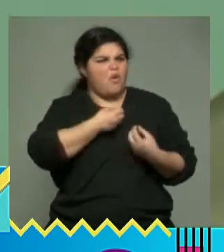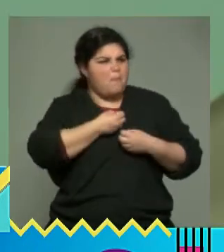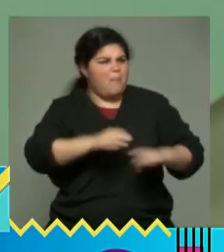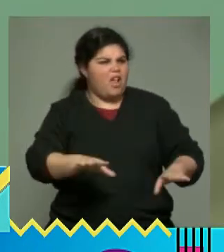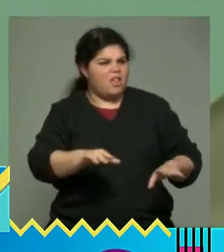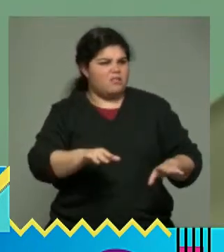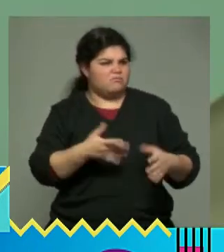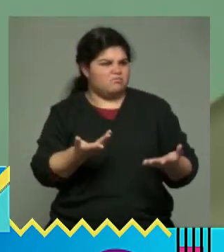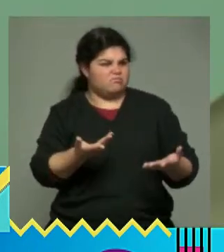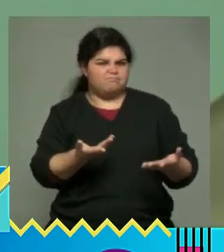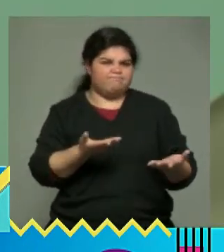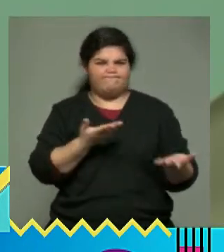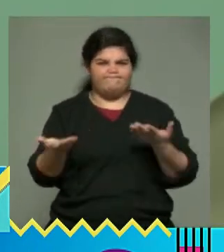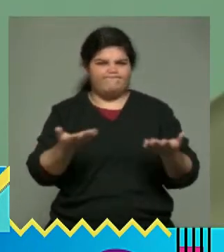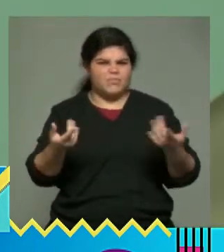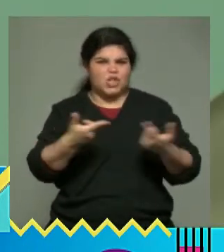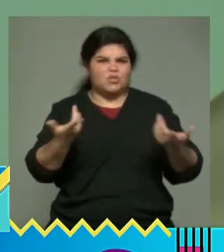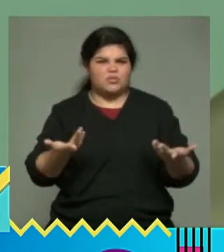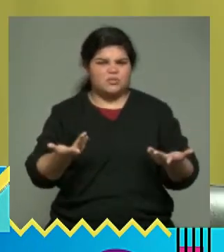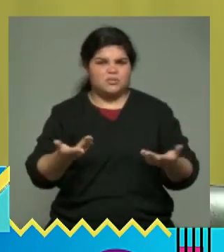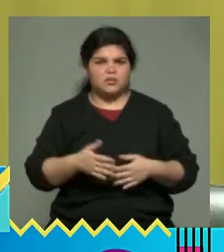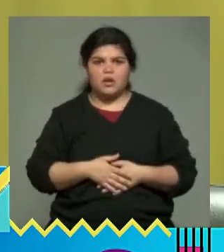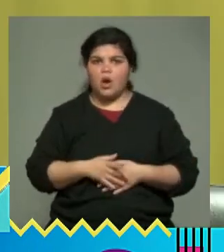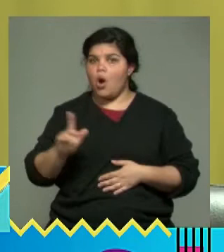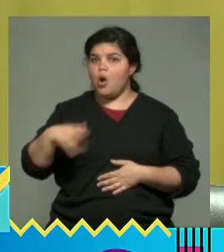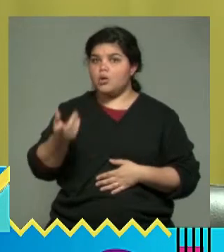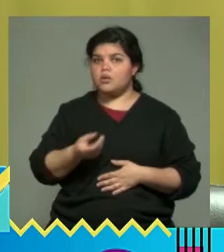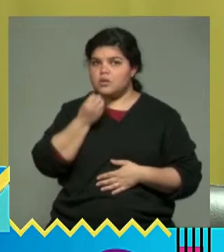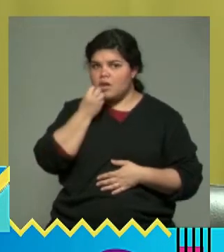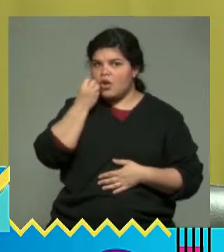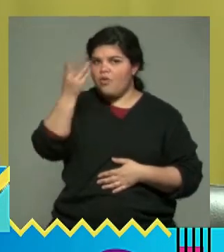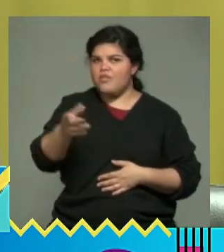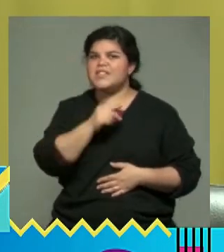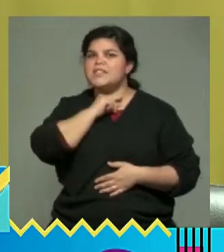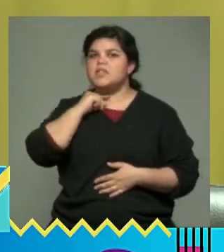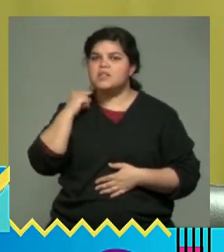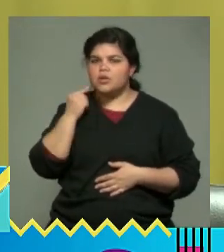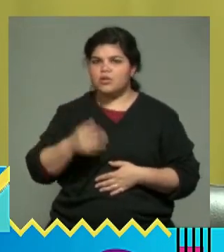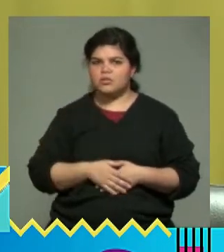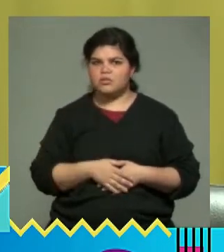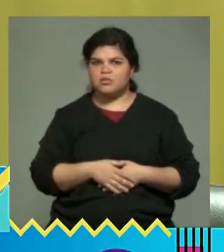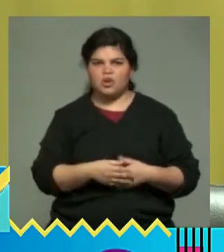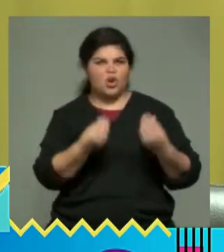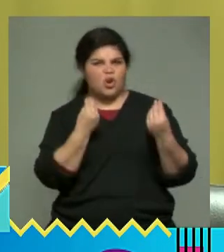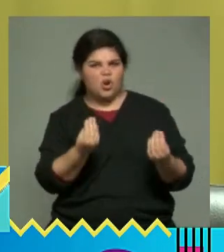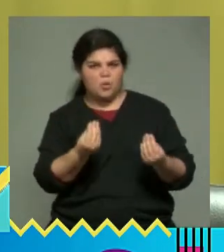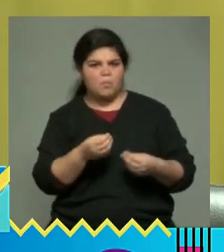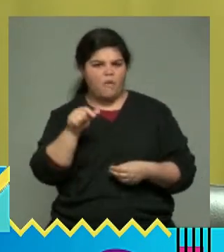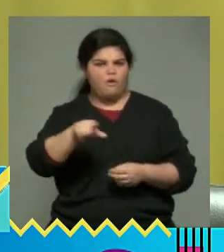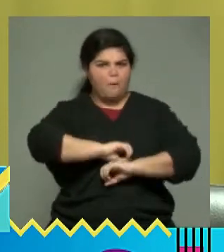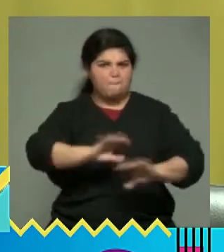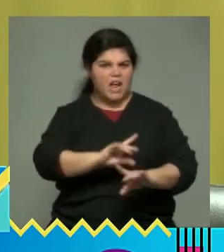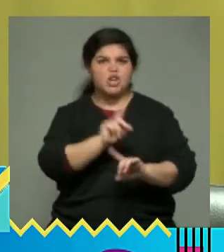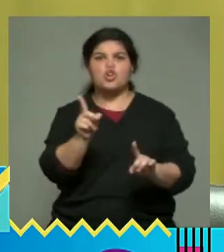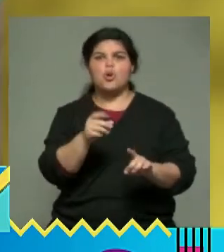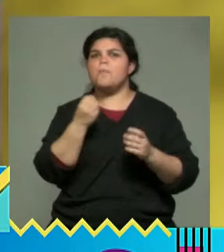mal? U otras me decían, lo pude confesar con un sacerdote. ¿Cómo? Si no es tan mal lo que hiciste, ¿por qué